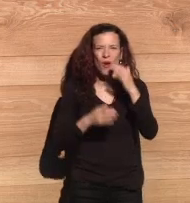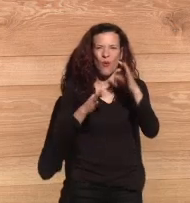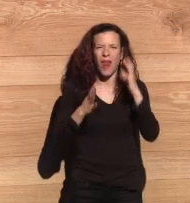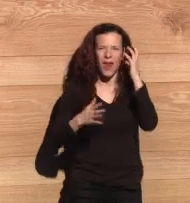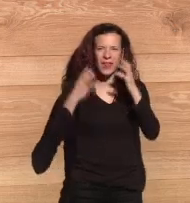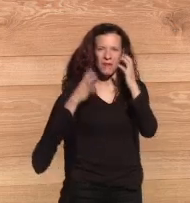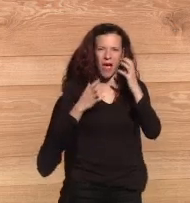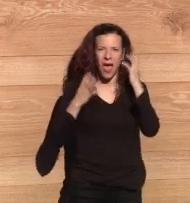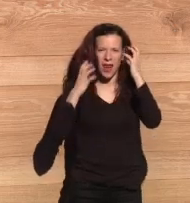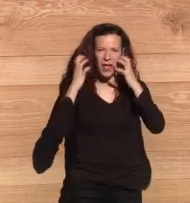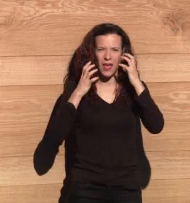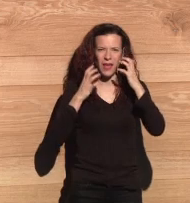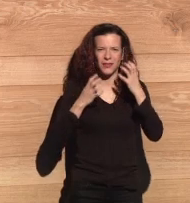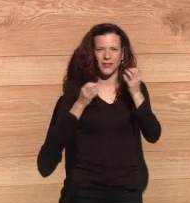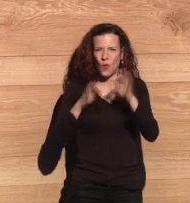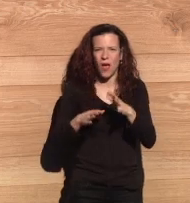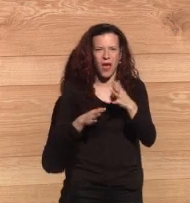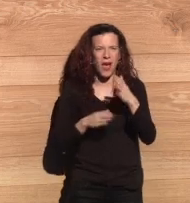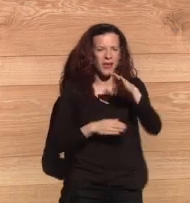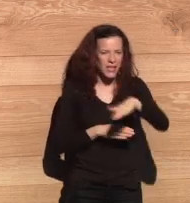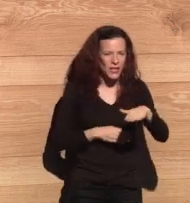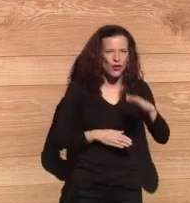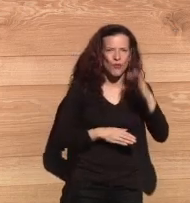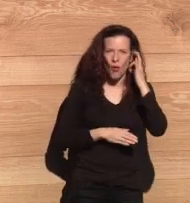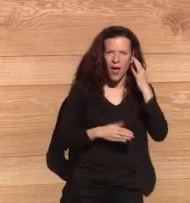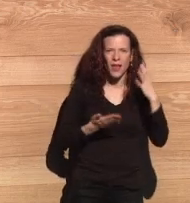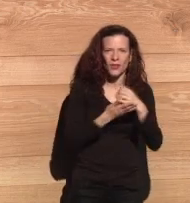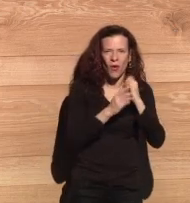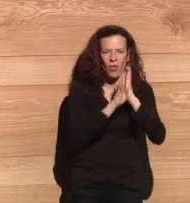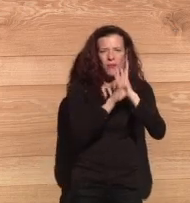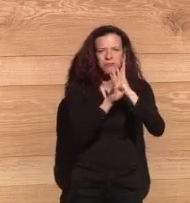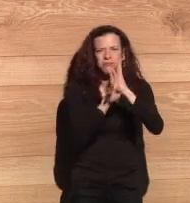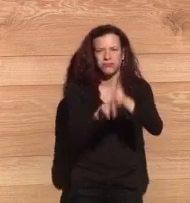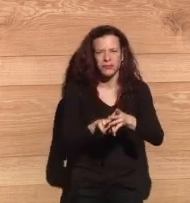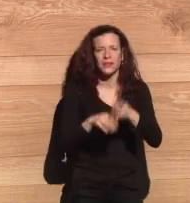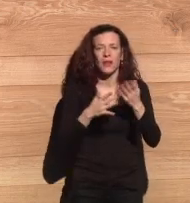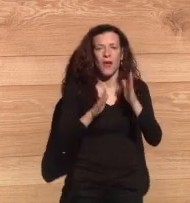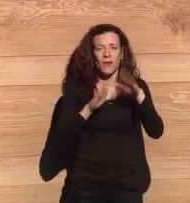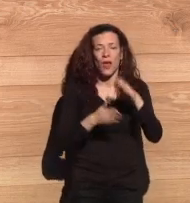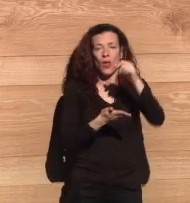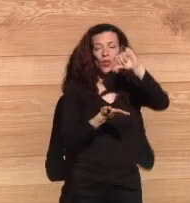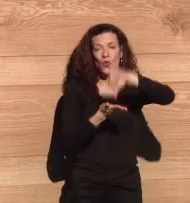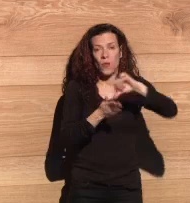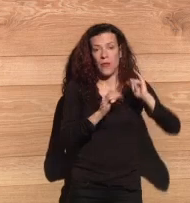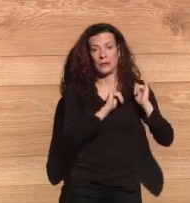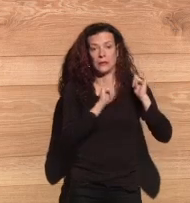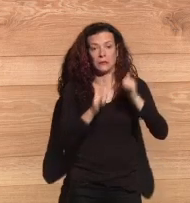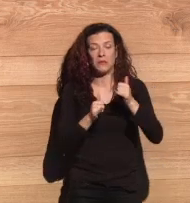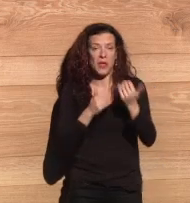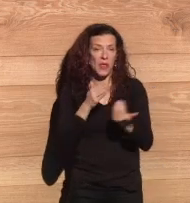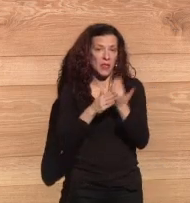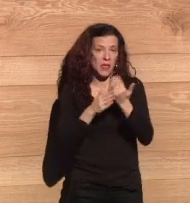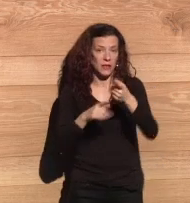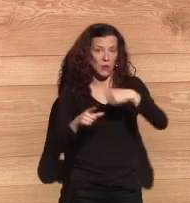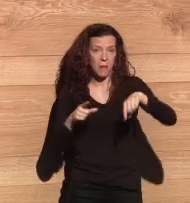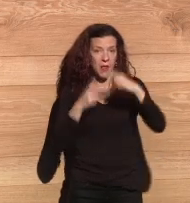ganado, ¿no? Niños, mujeres, y llegaban a las otras ciudades, se quedaban 1 o 2 días en plaza